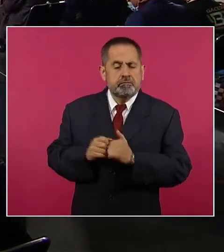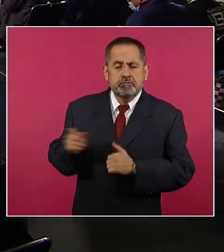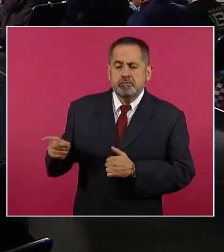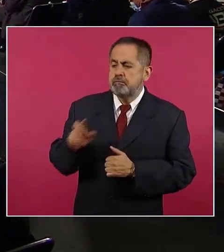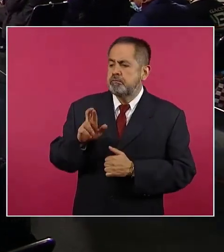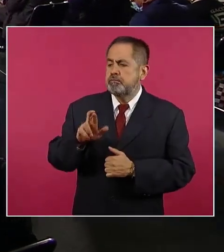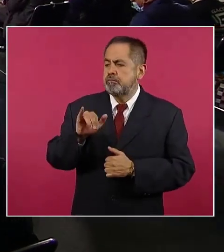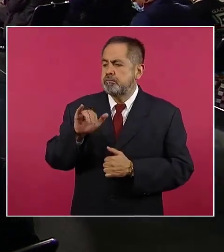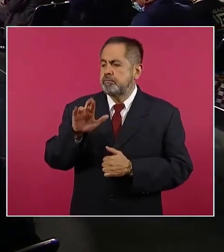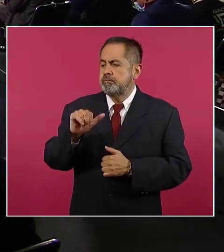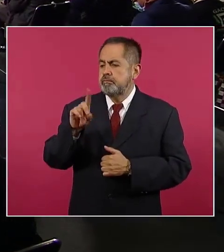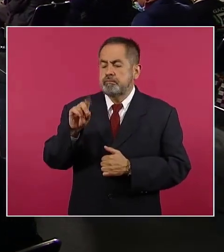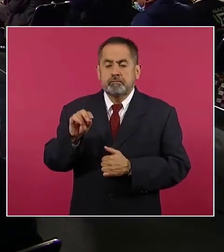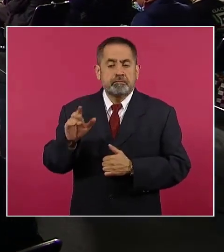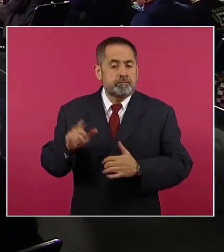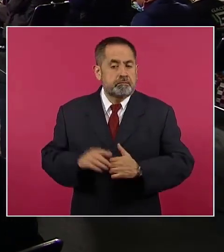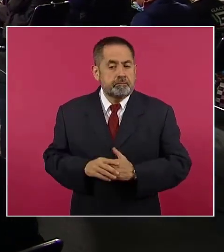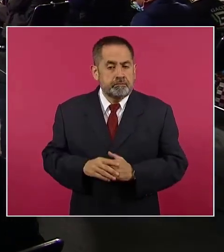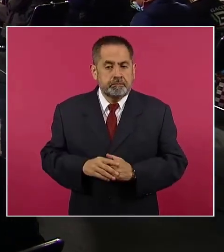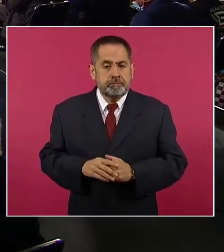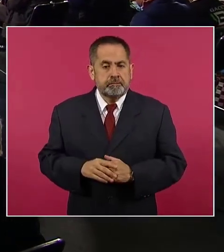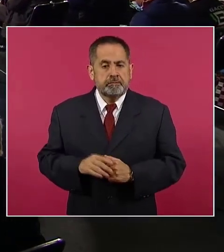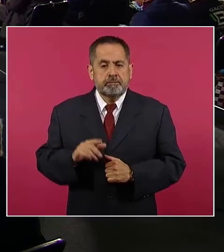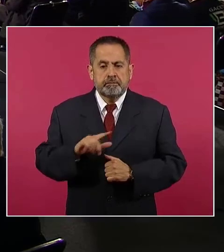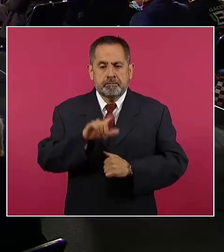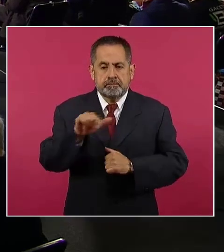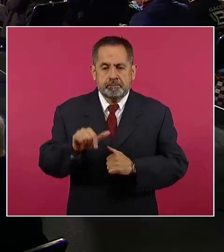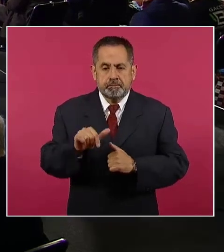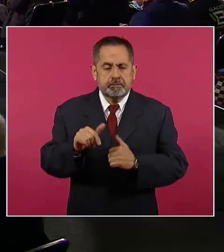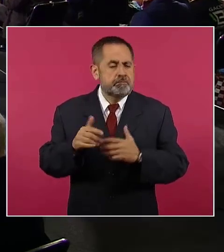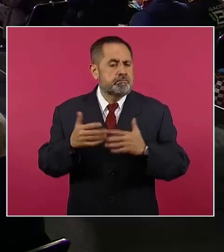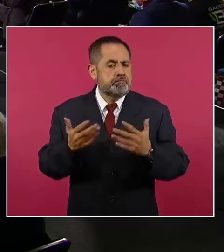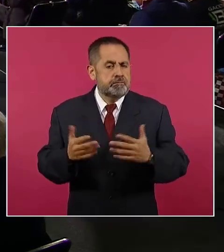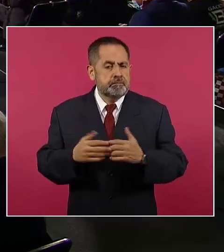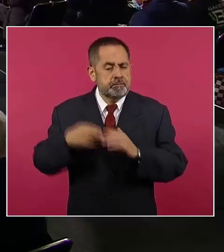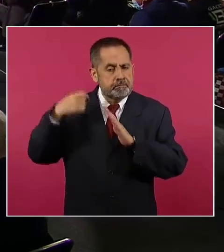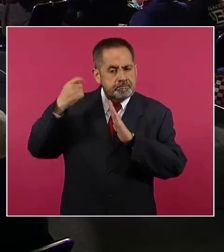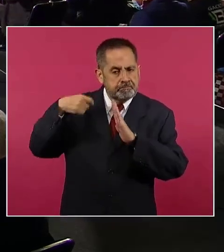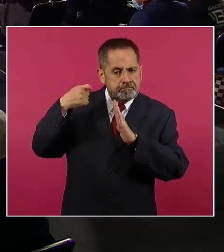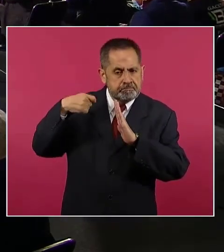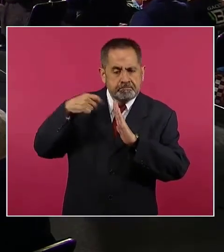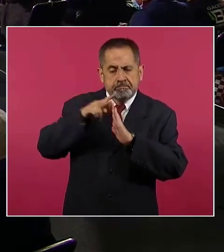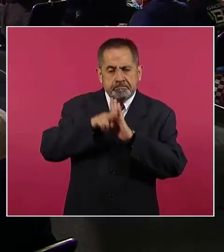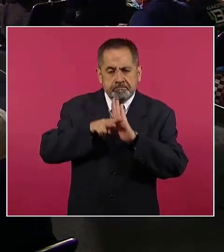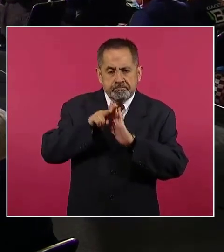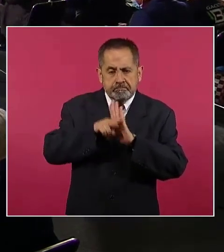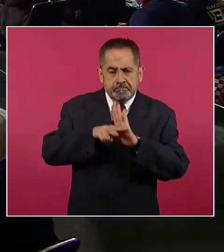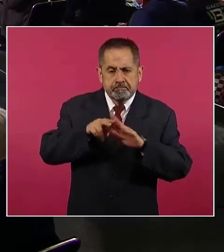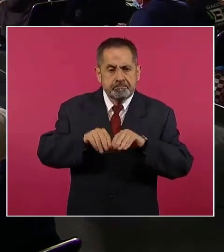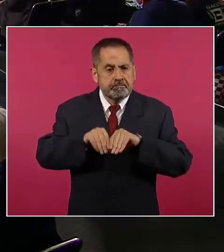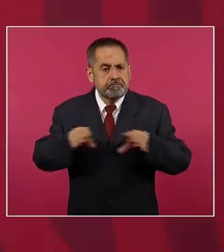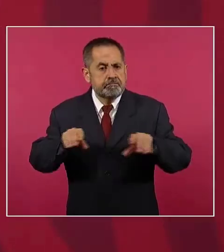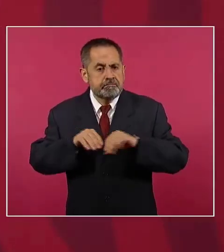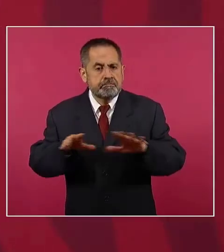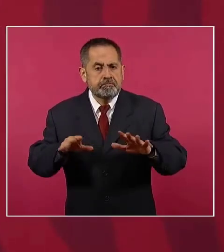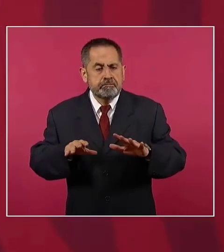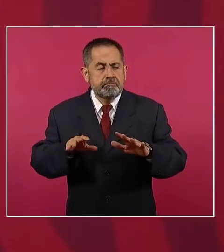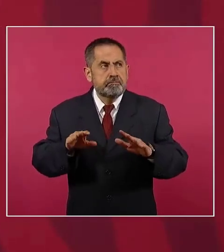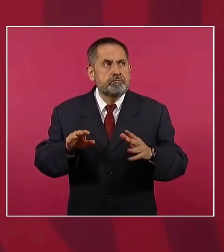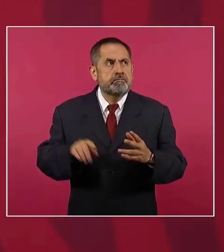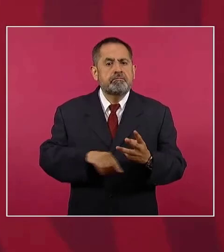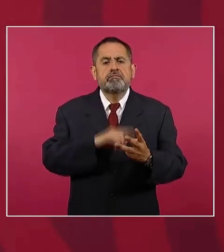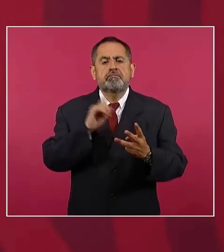Y posteriormente los videos y terminamos